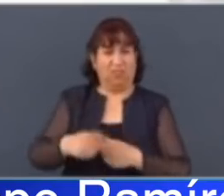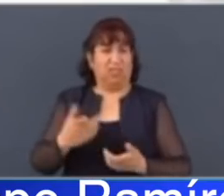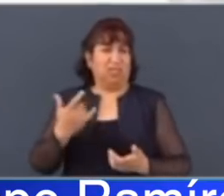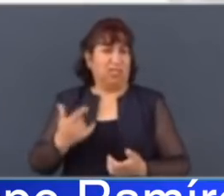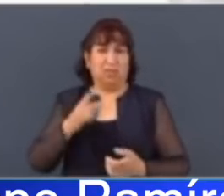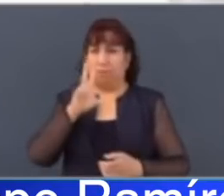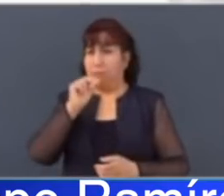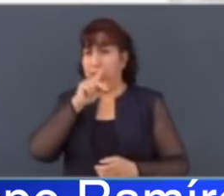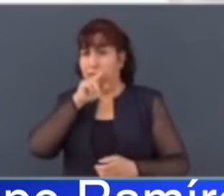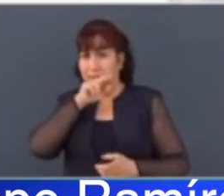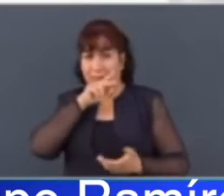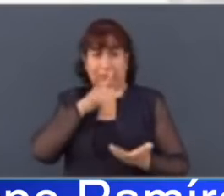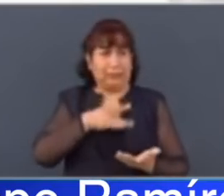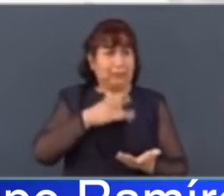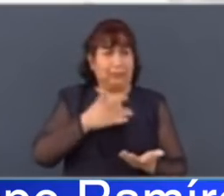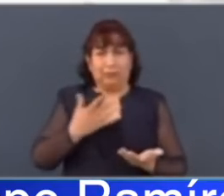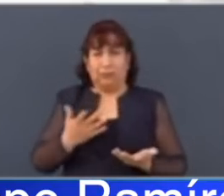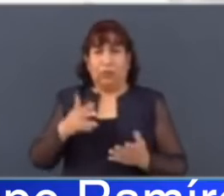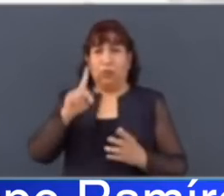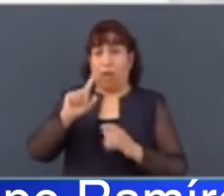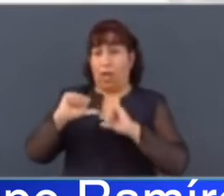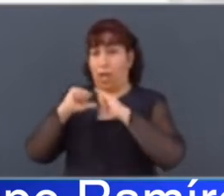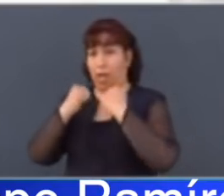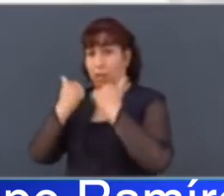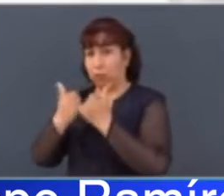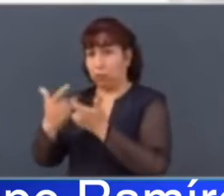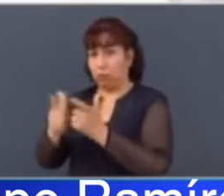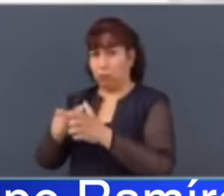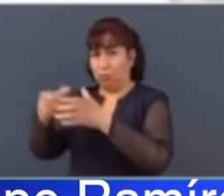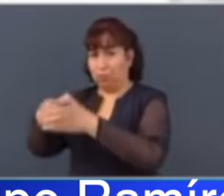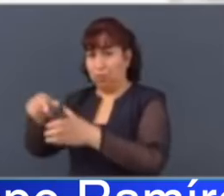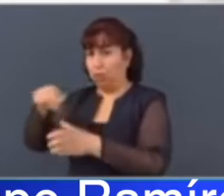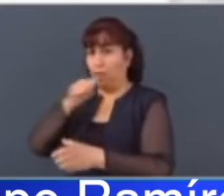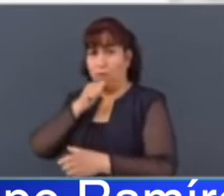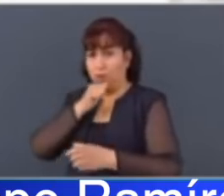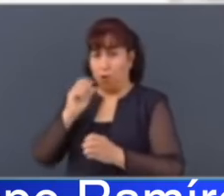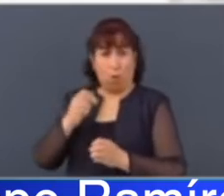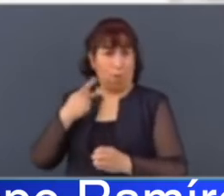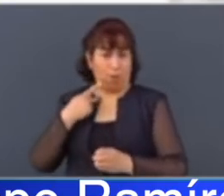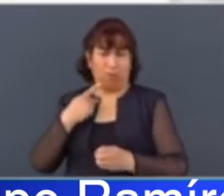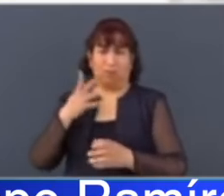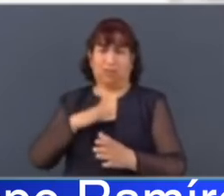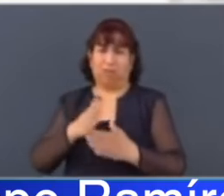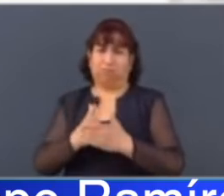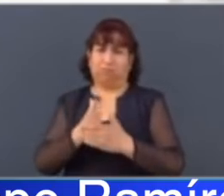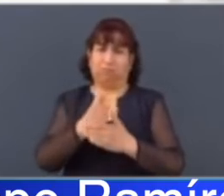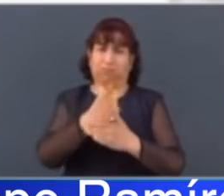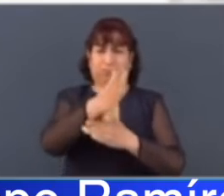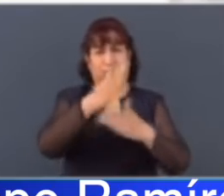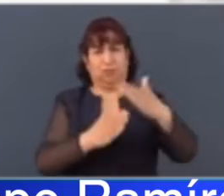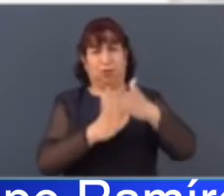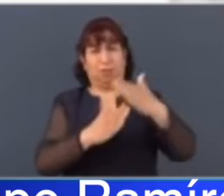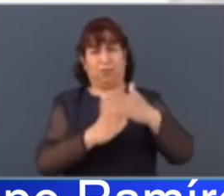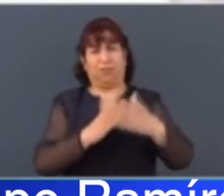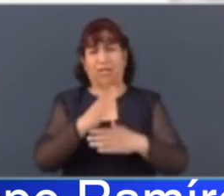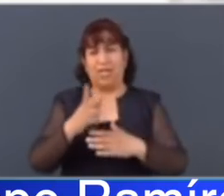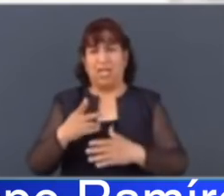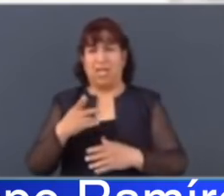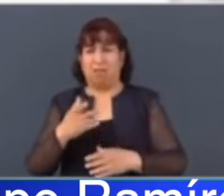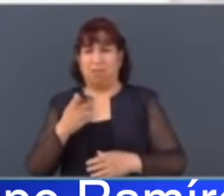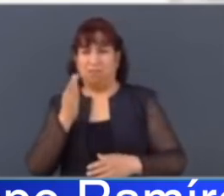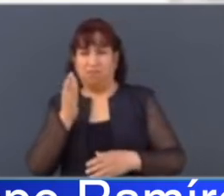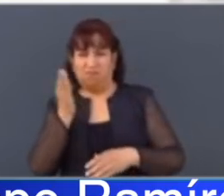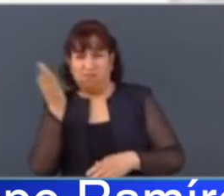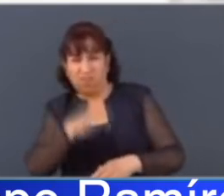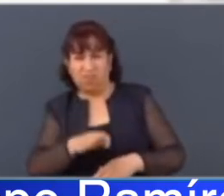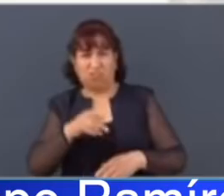considera preocupante que una asociación que todavía no es un partido ya esté rebasando topes, cometiendo ilegalidades y